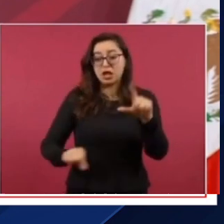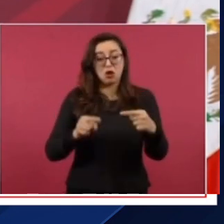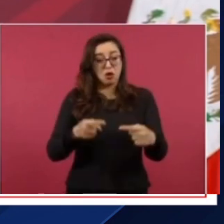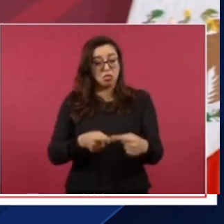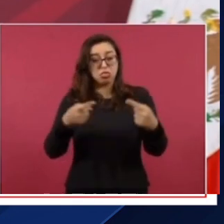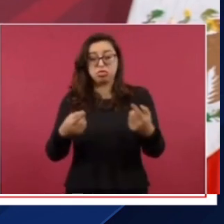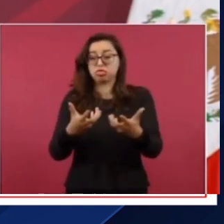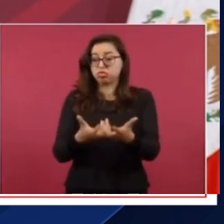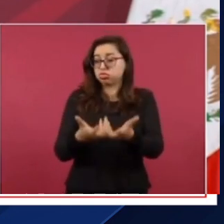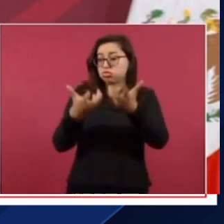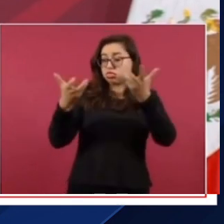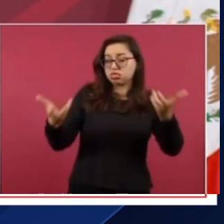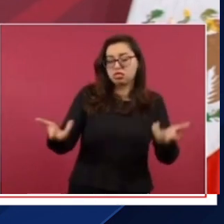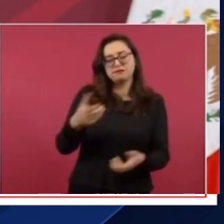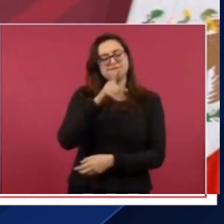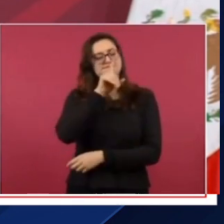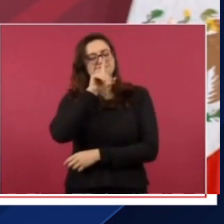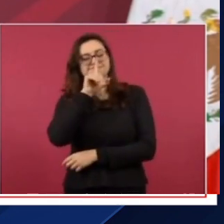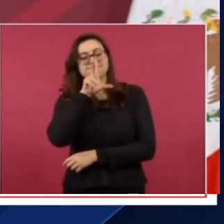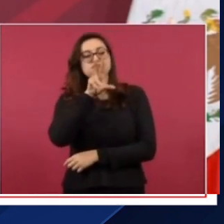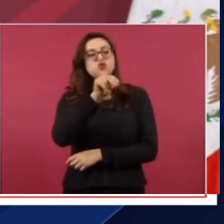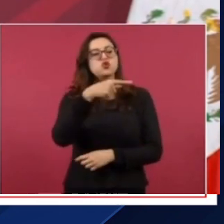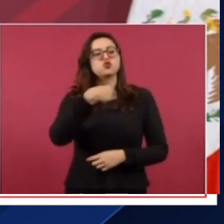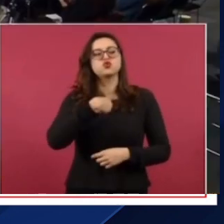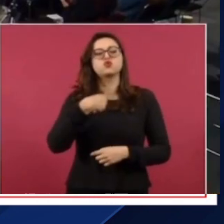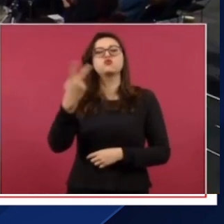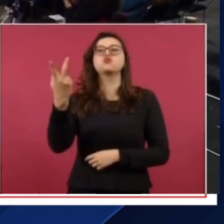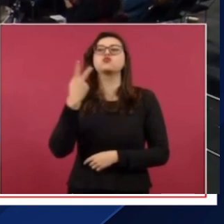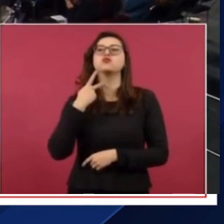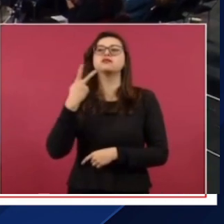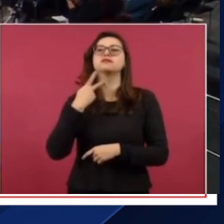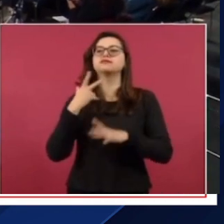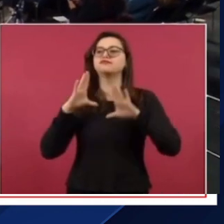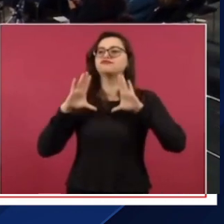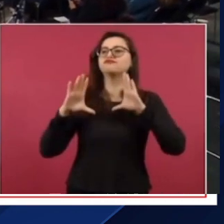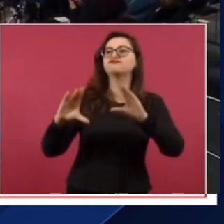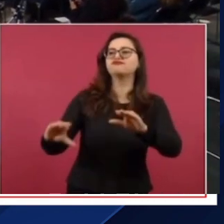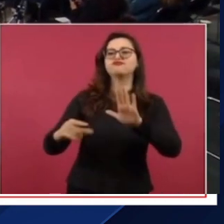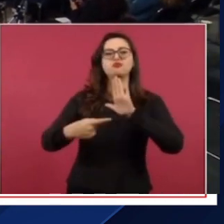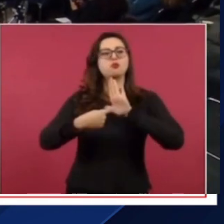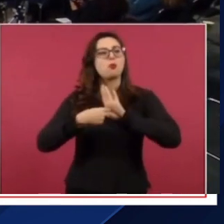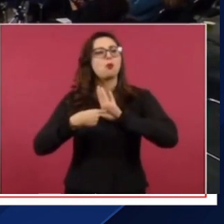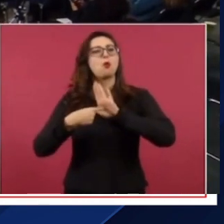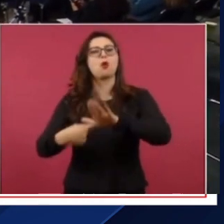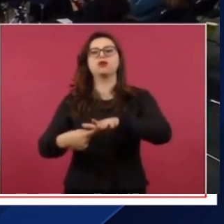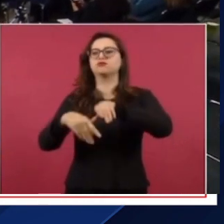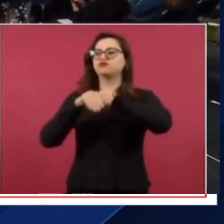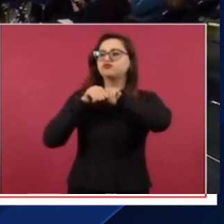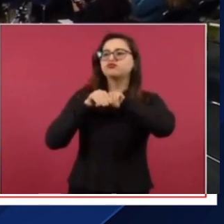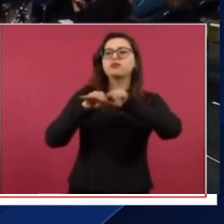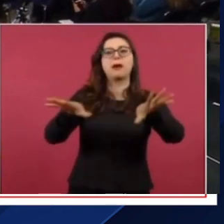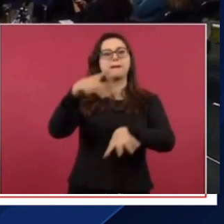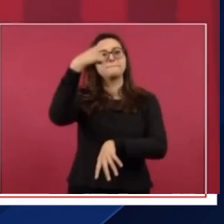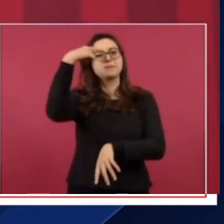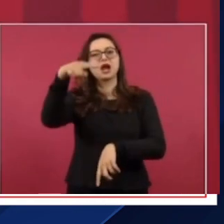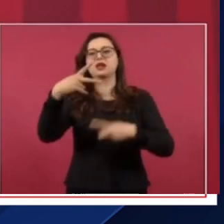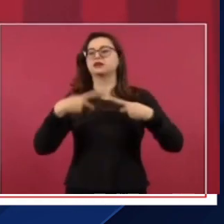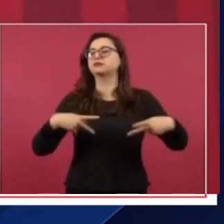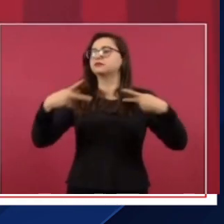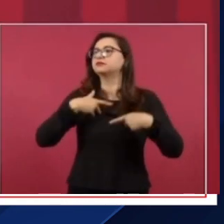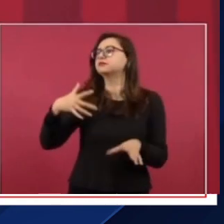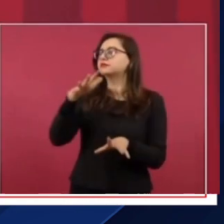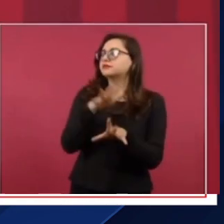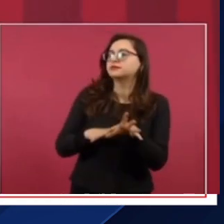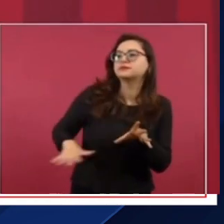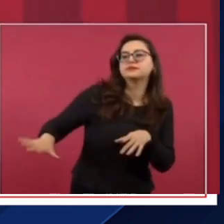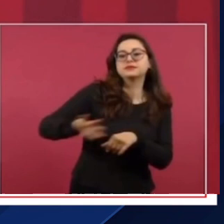animadversión entre el discurso presidencial y también los estos señores sagrados del periodismo que se creen la gran